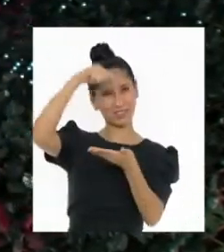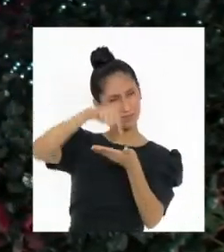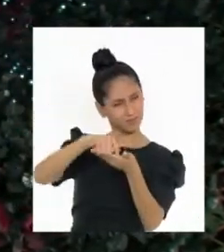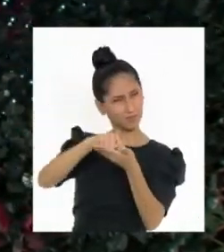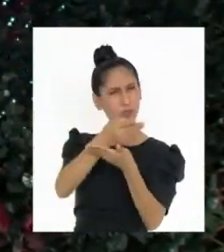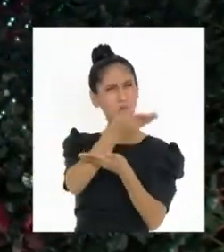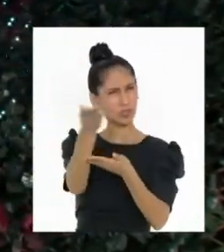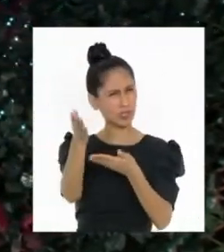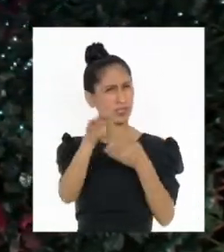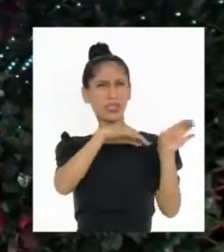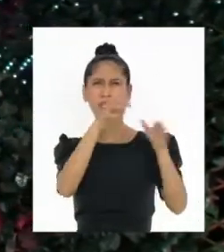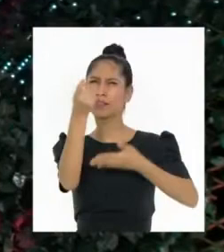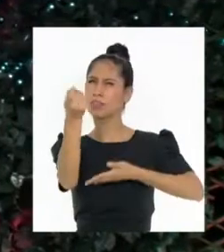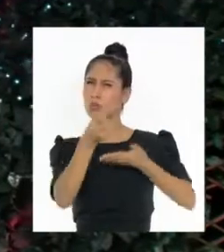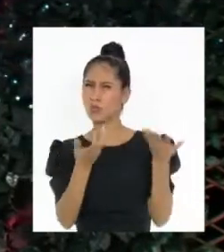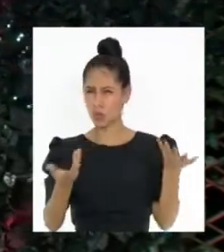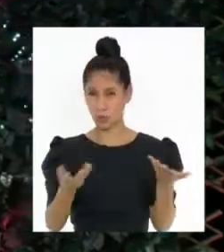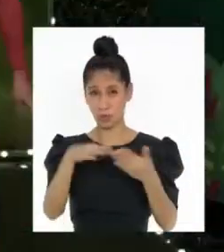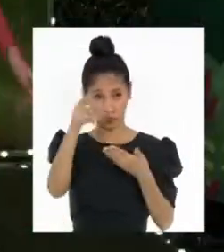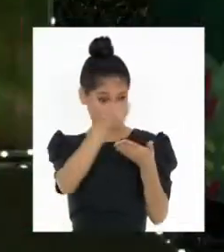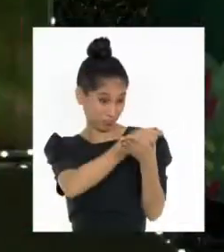cómo hacerlo por escrito.